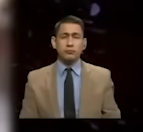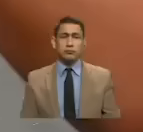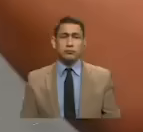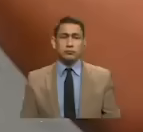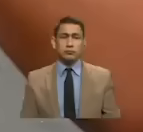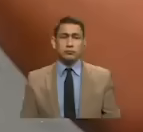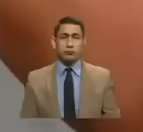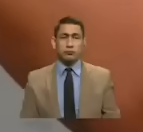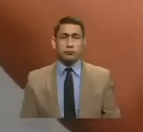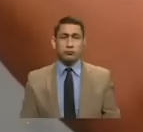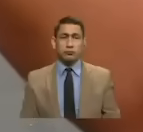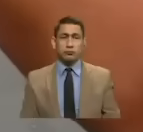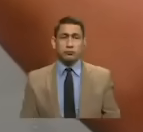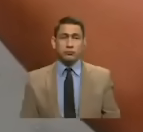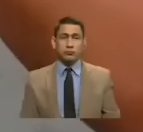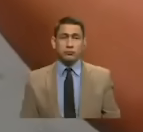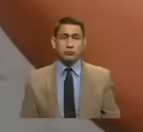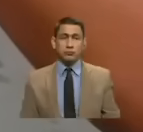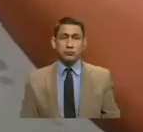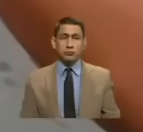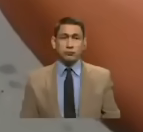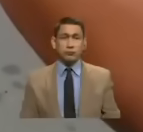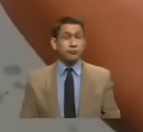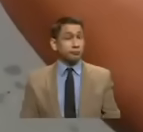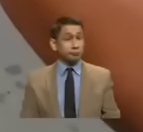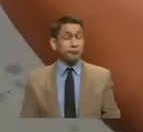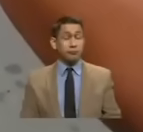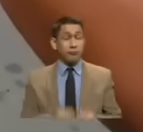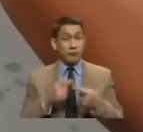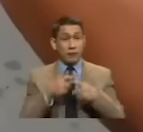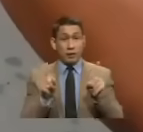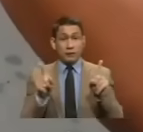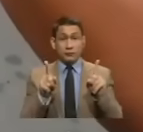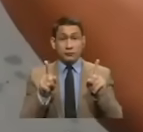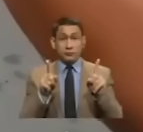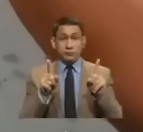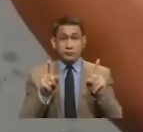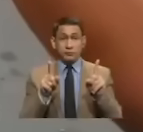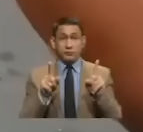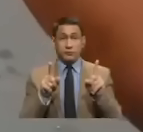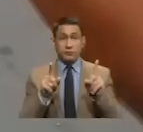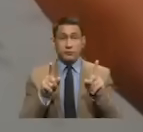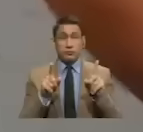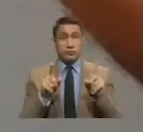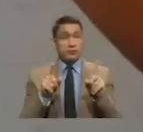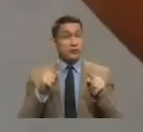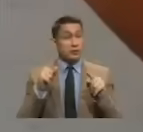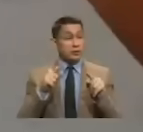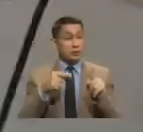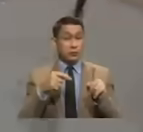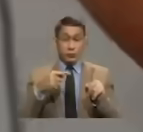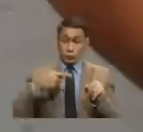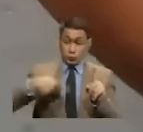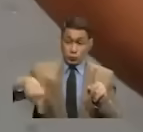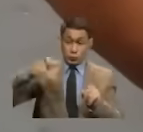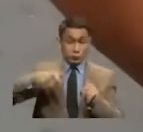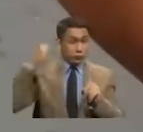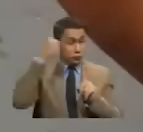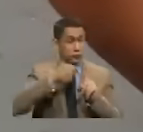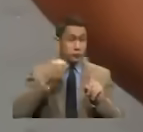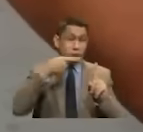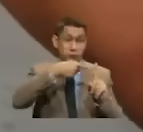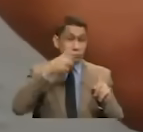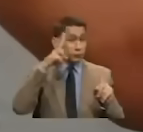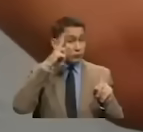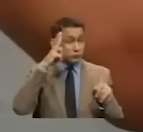que no vuelva, pero puede también que cause una riña más grande, puede también que se le pase la